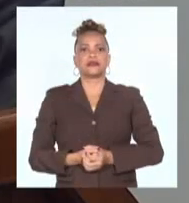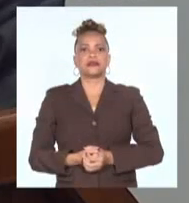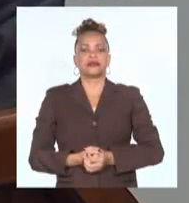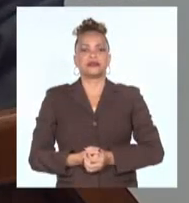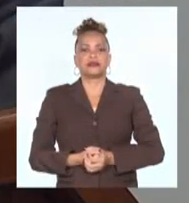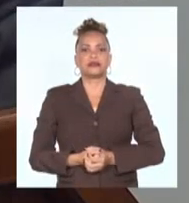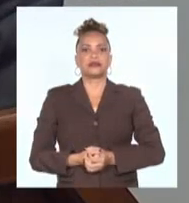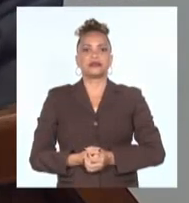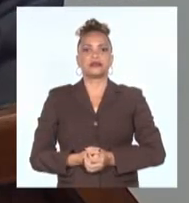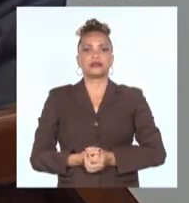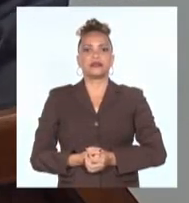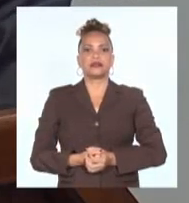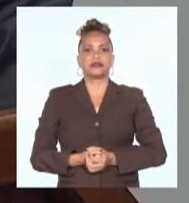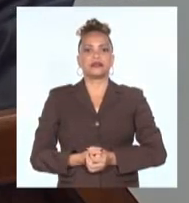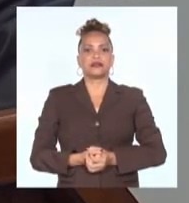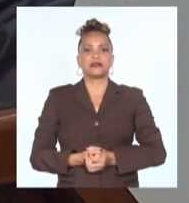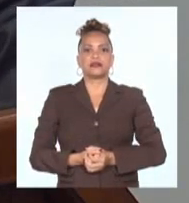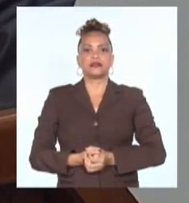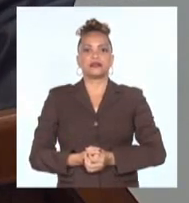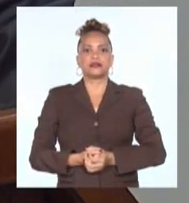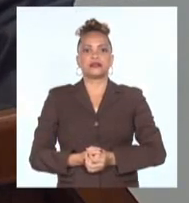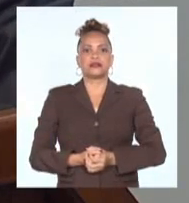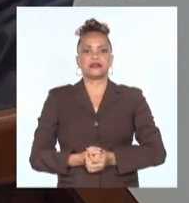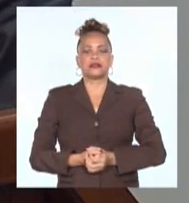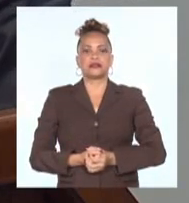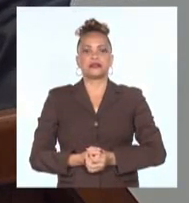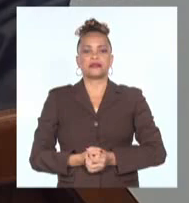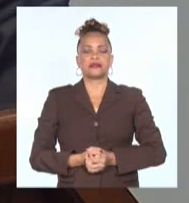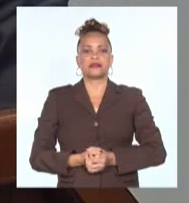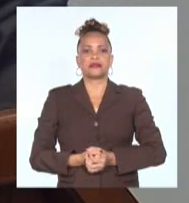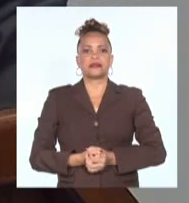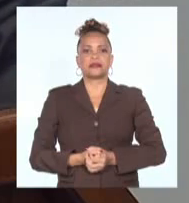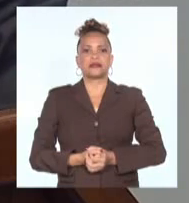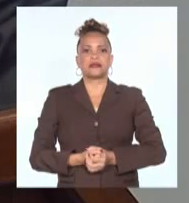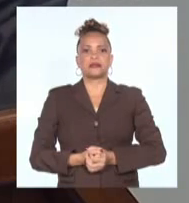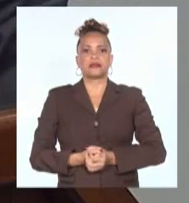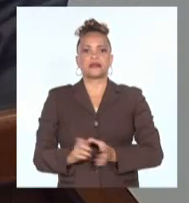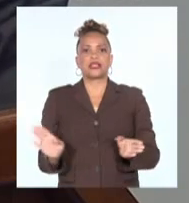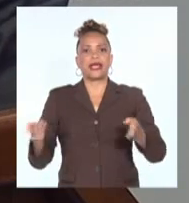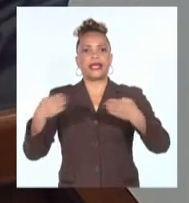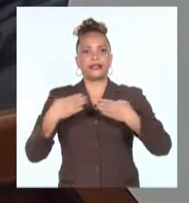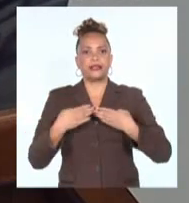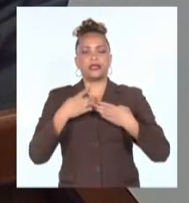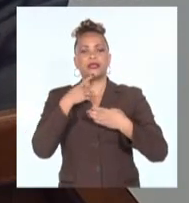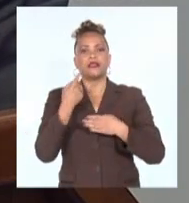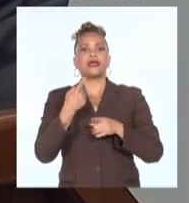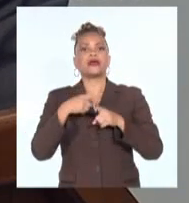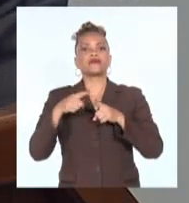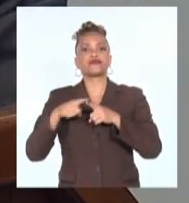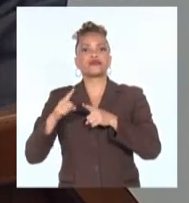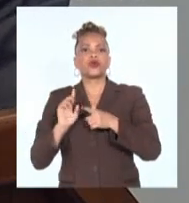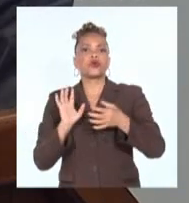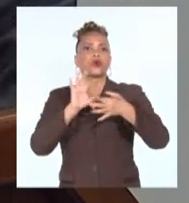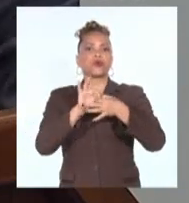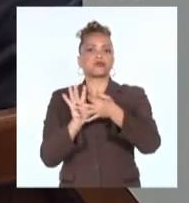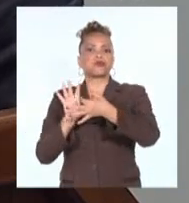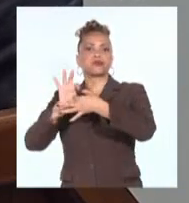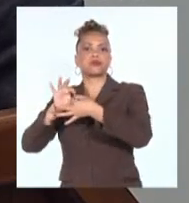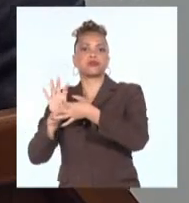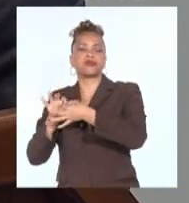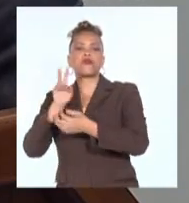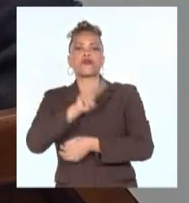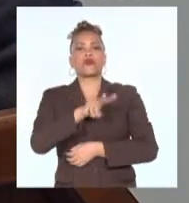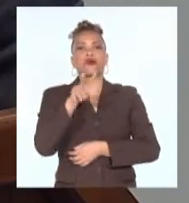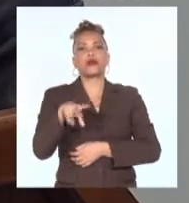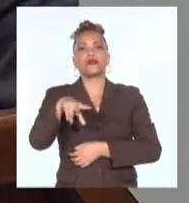política, propiciar como comunidad internacional el cierre de brechas de cobertura y conectividad y la búsqueda